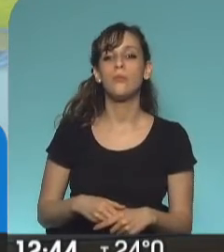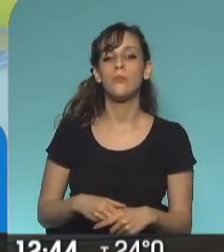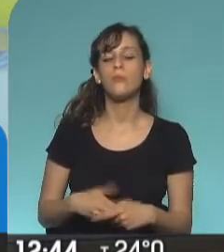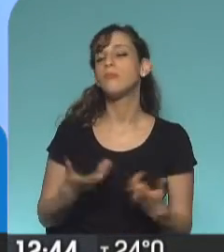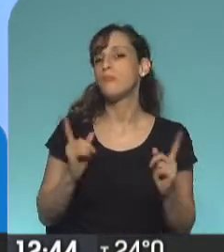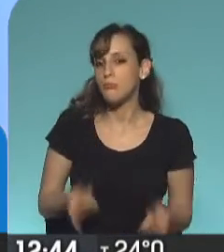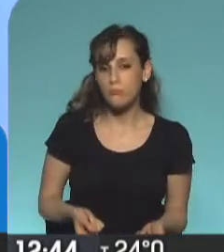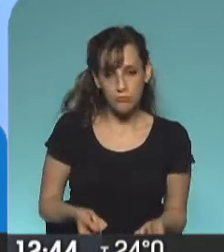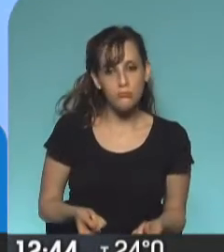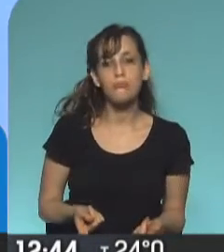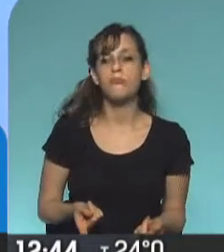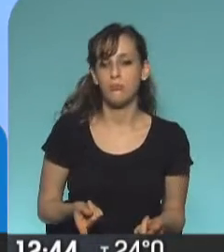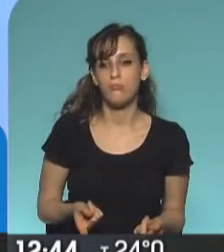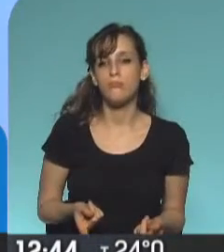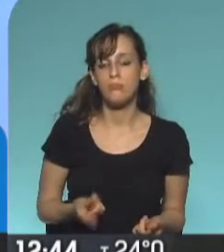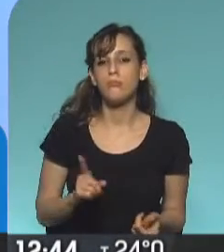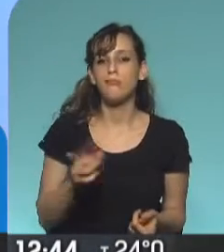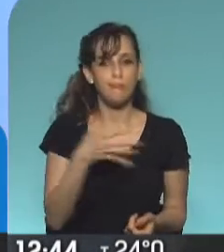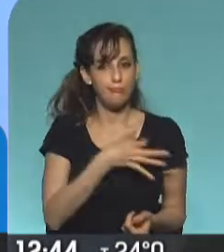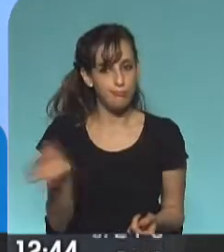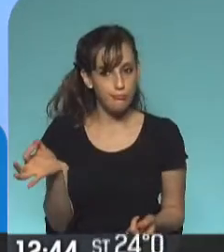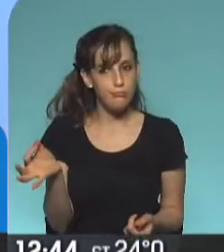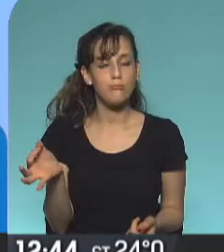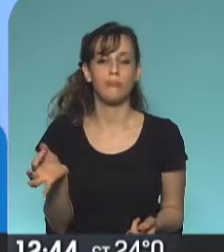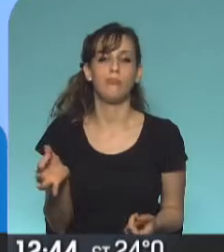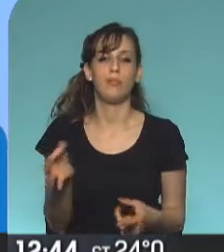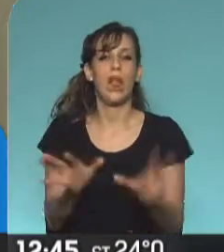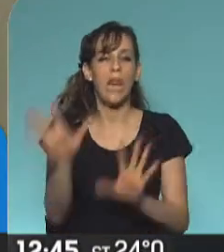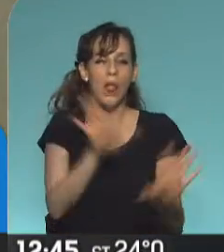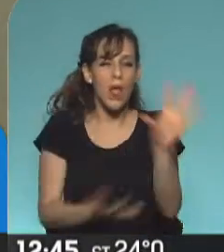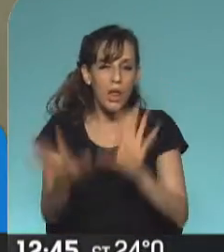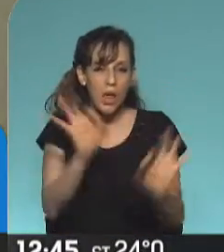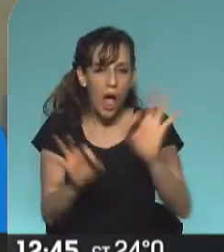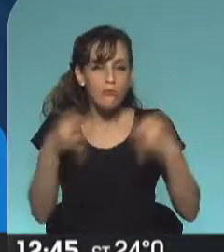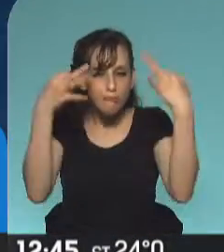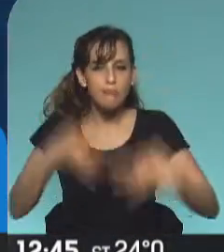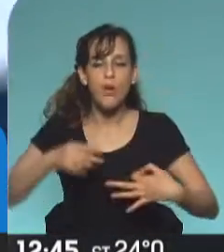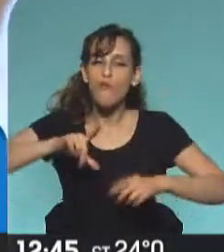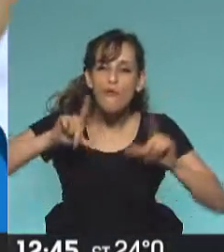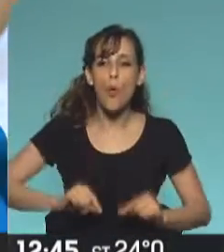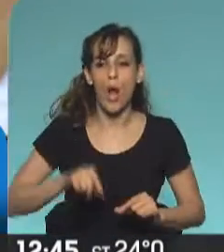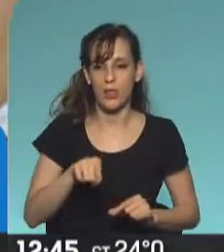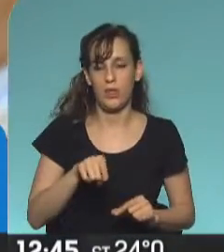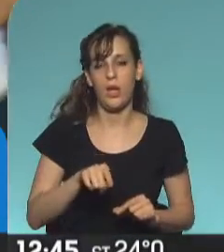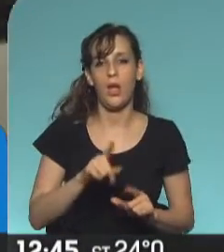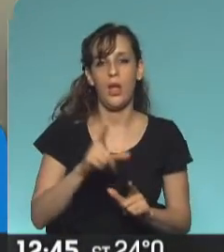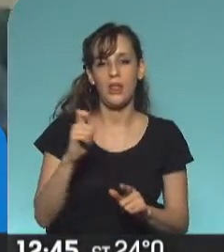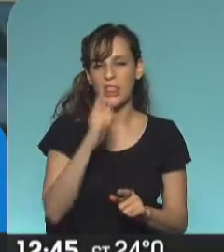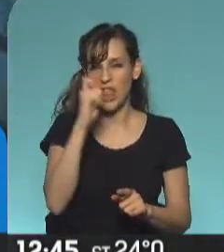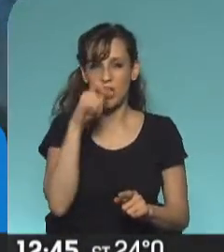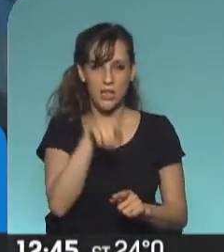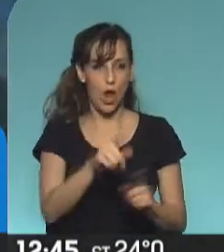sanitarias por los cuales es correcto hacer una estrategia de testeo intensiva que lo que nosotros estamos diseñando en la ciudad buenos aires